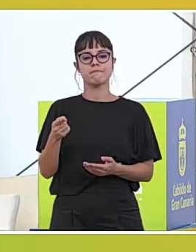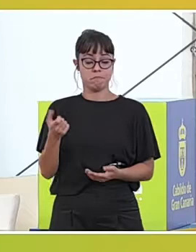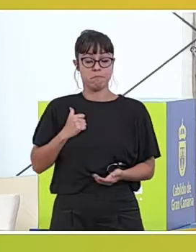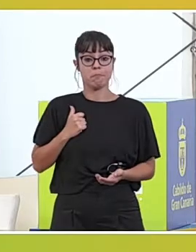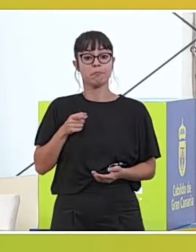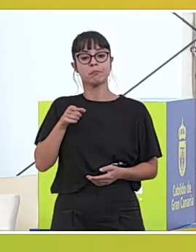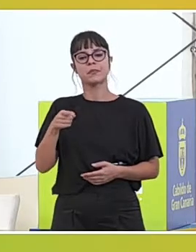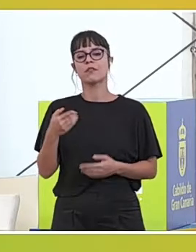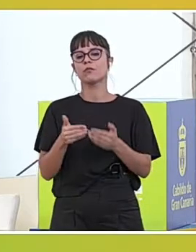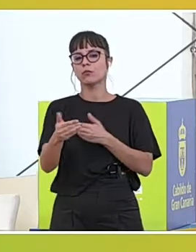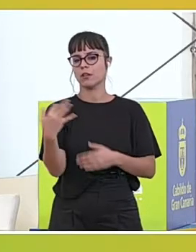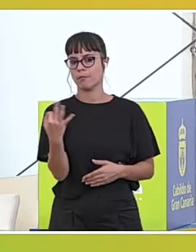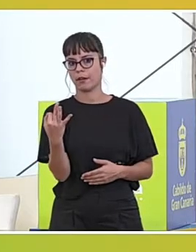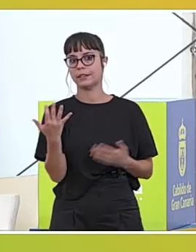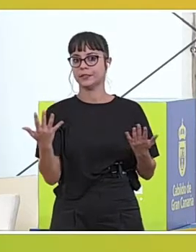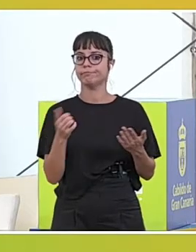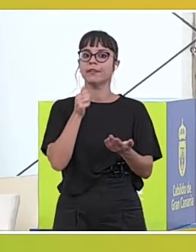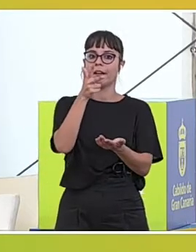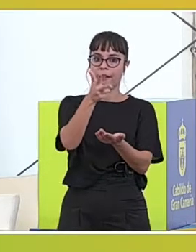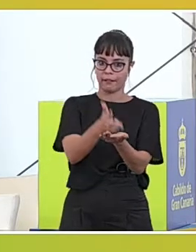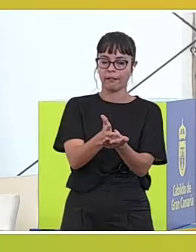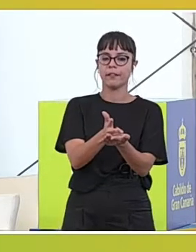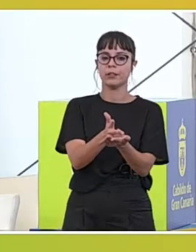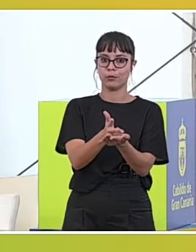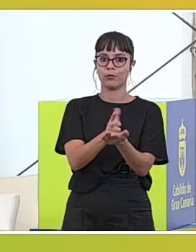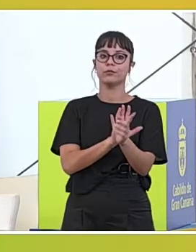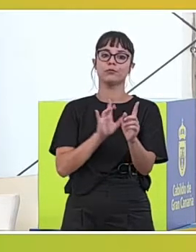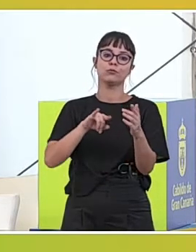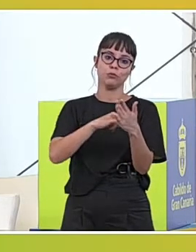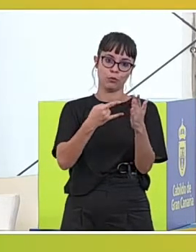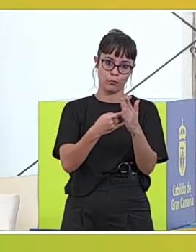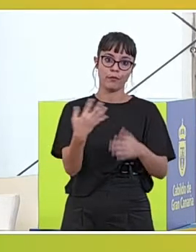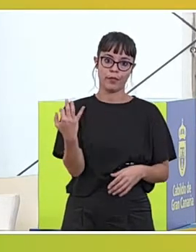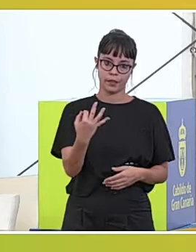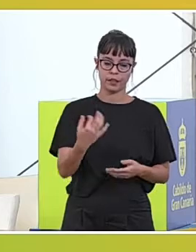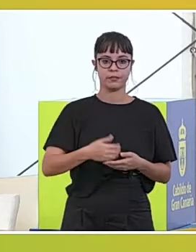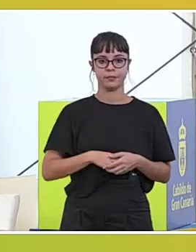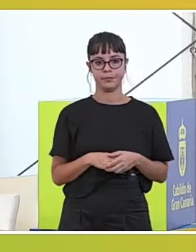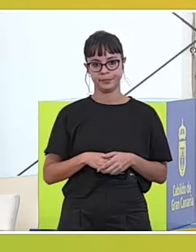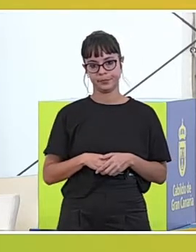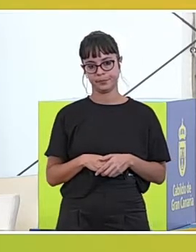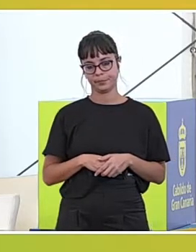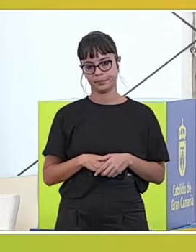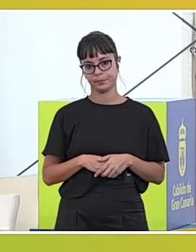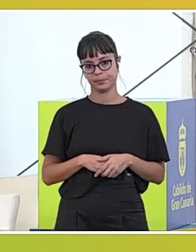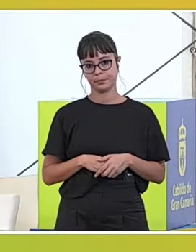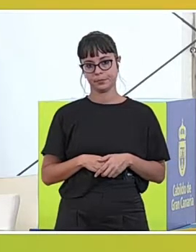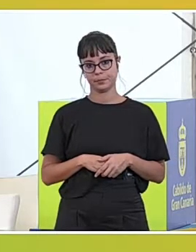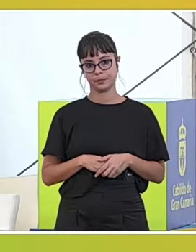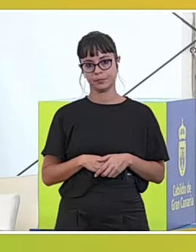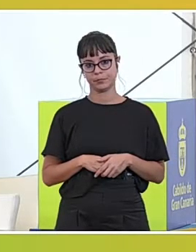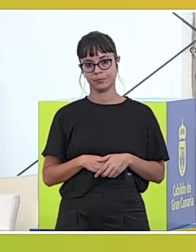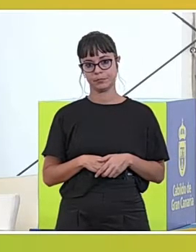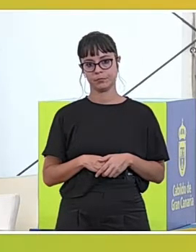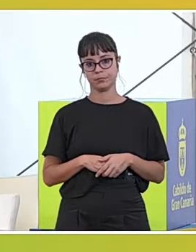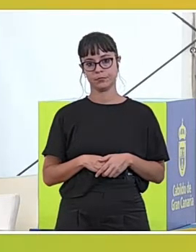que hay que afrontar y que tenemos que pues superar. El desarrollo de este estudio